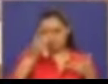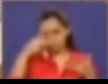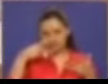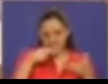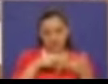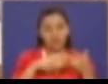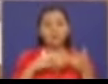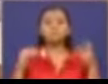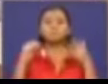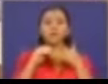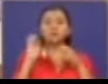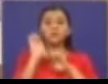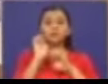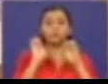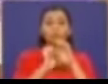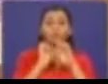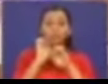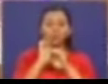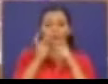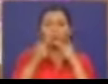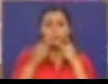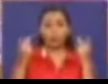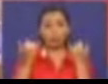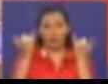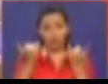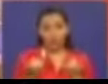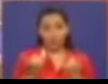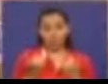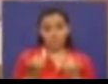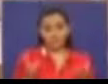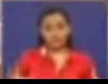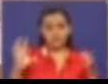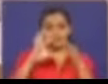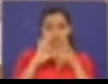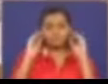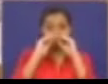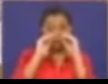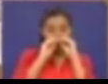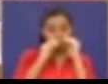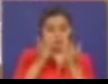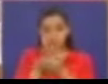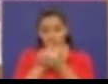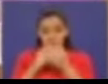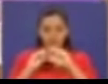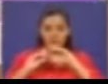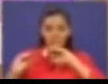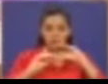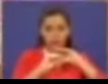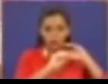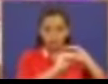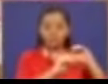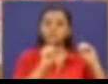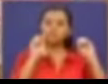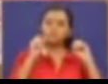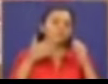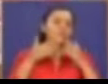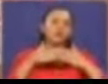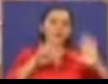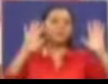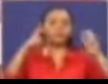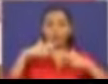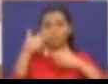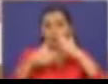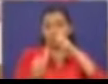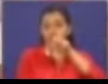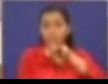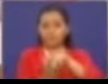la estructura de las finanzas públicas. Ahora, una mucho mayor proporción es inversión en caso de problemas.